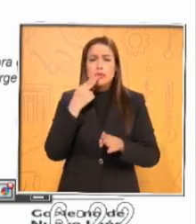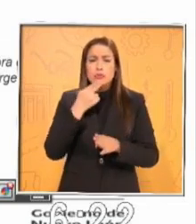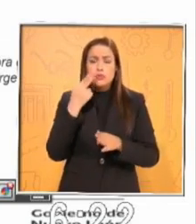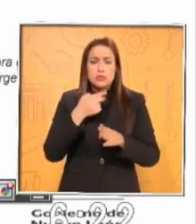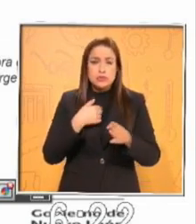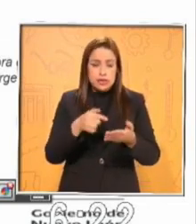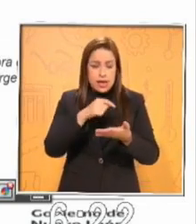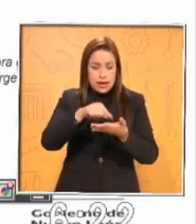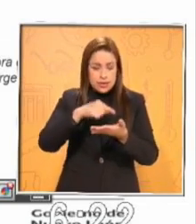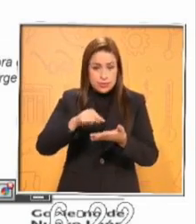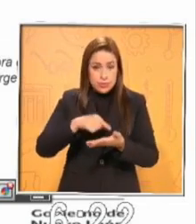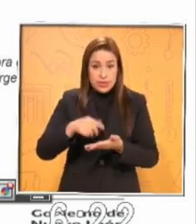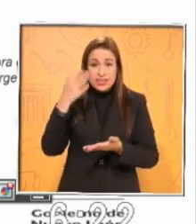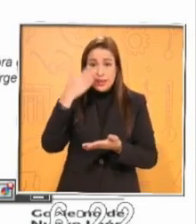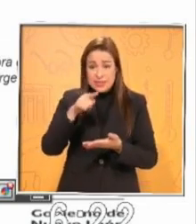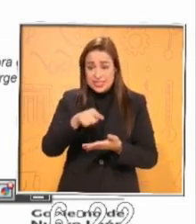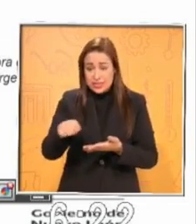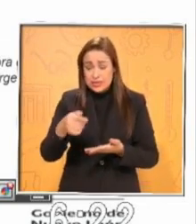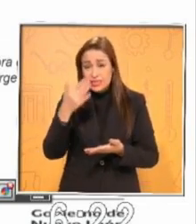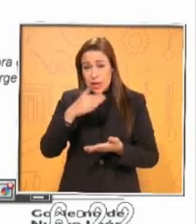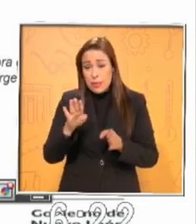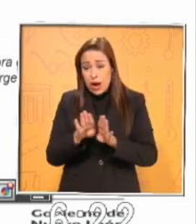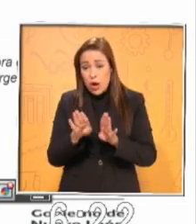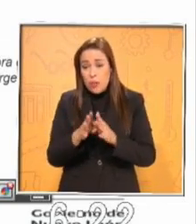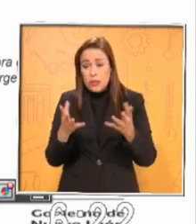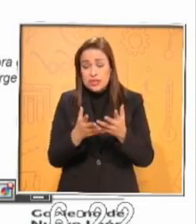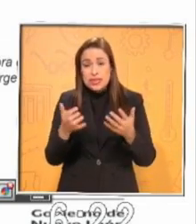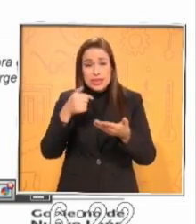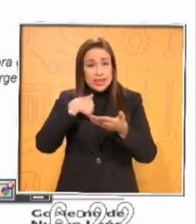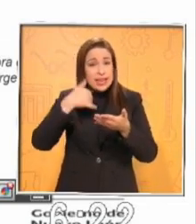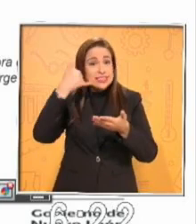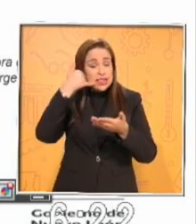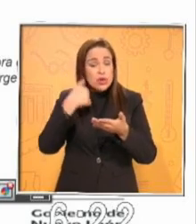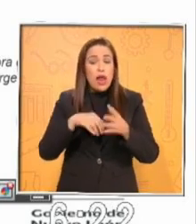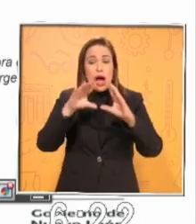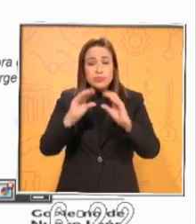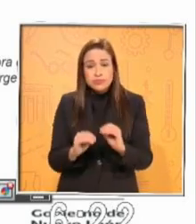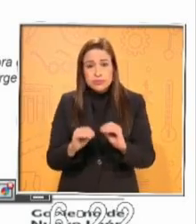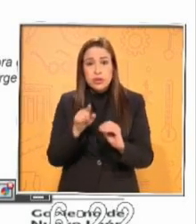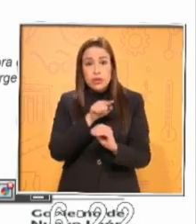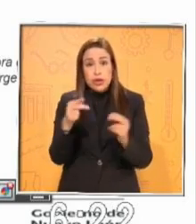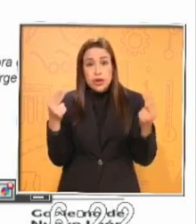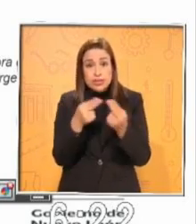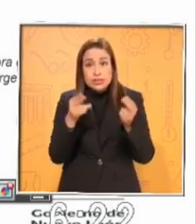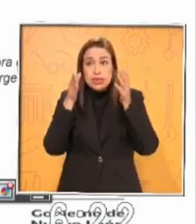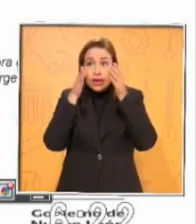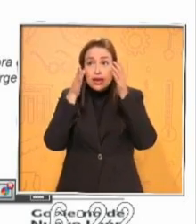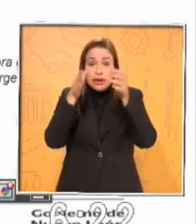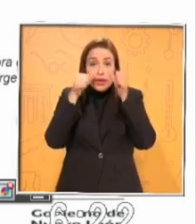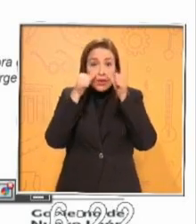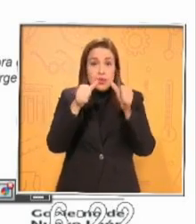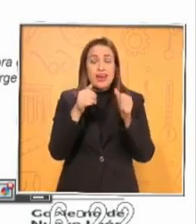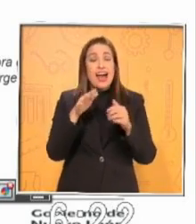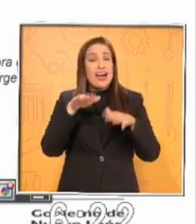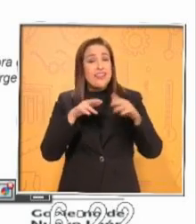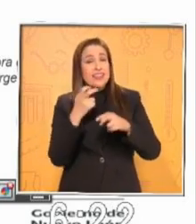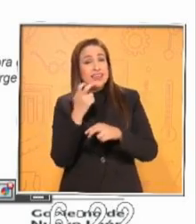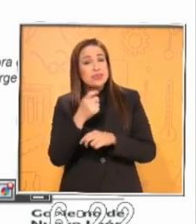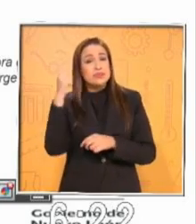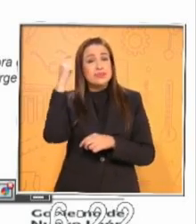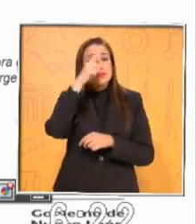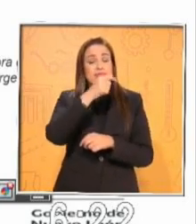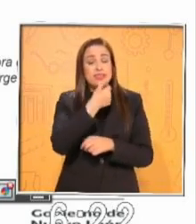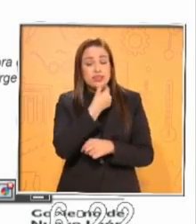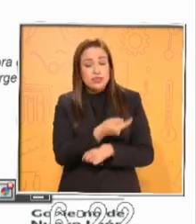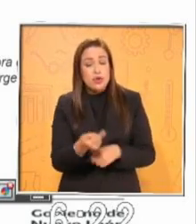dispositivo esté en silencio, en lo que se necesite estar concentrado. A veces, esto es un tanto difícil de